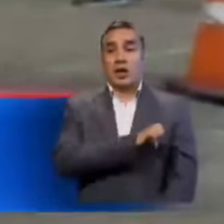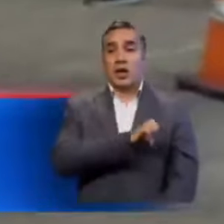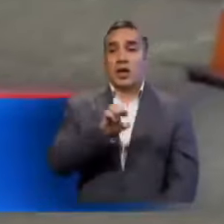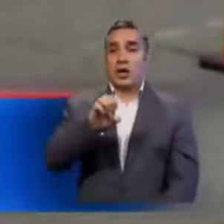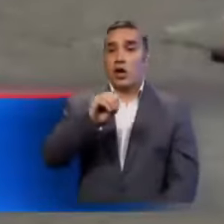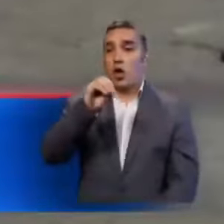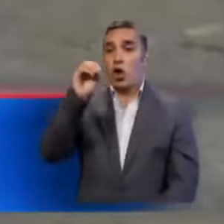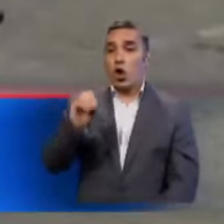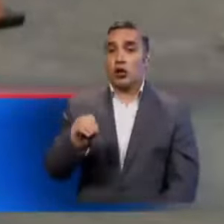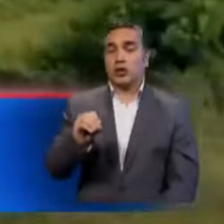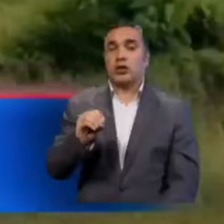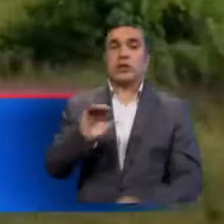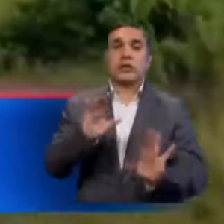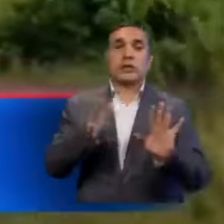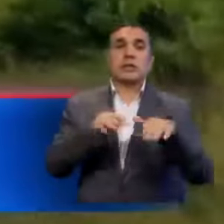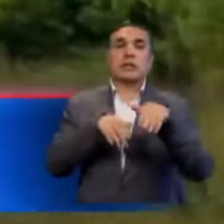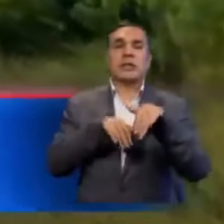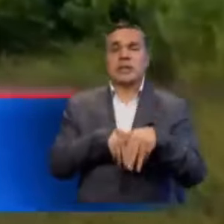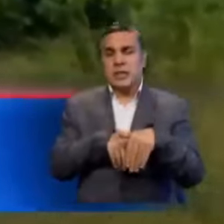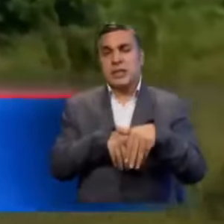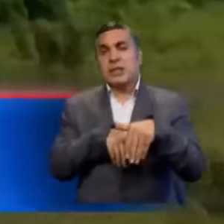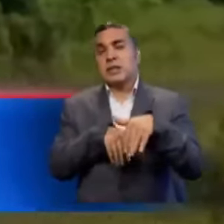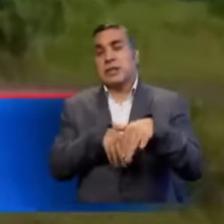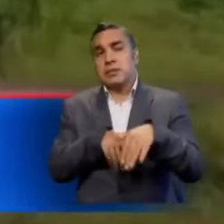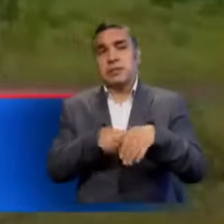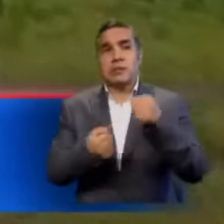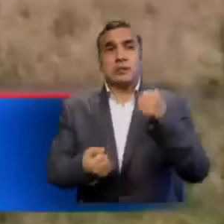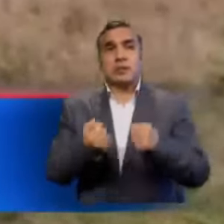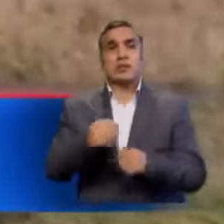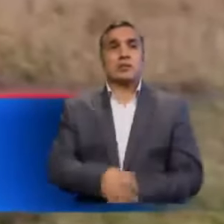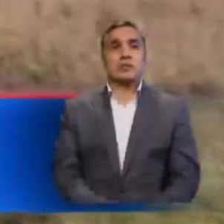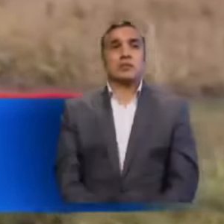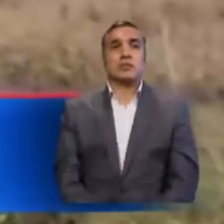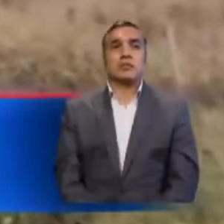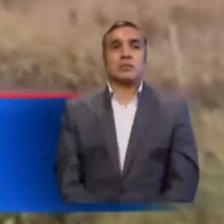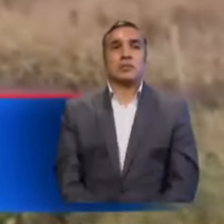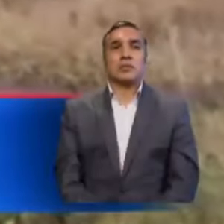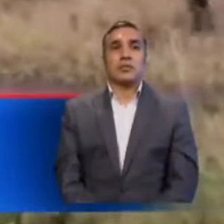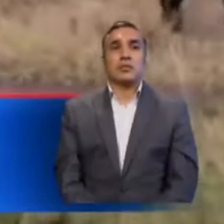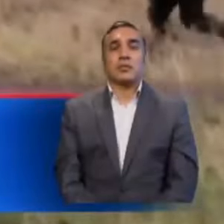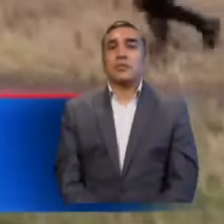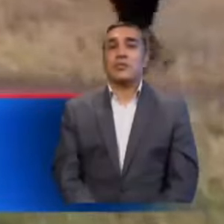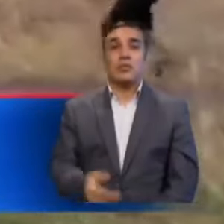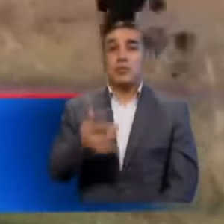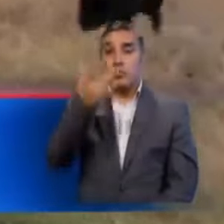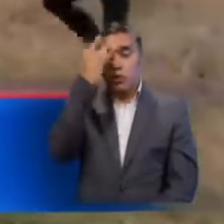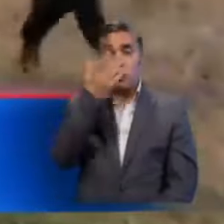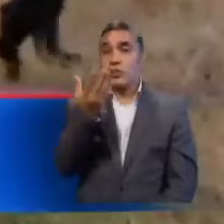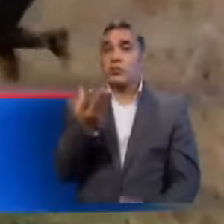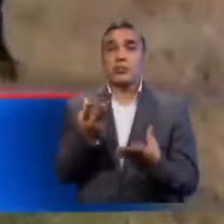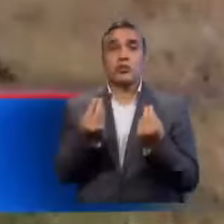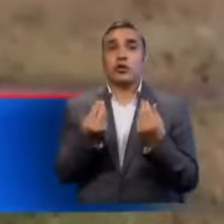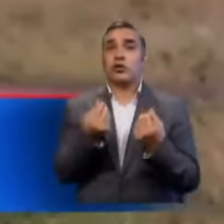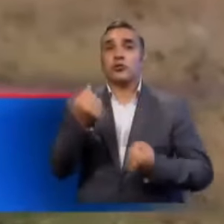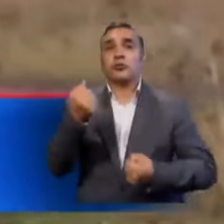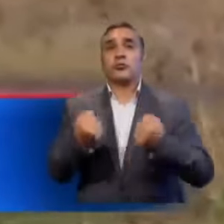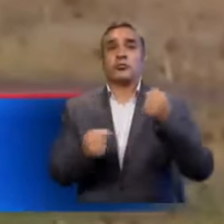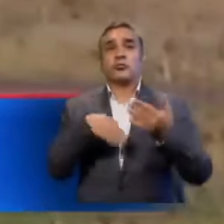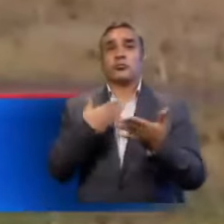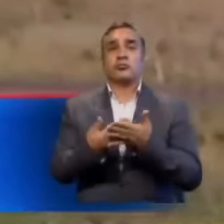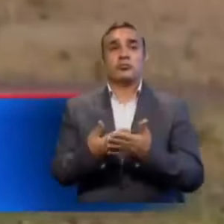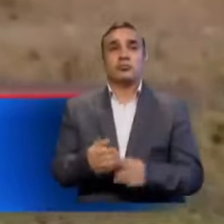este-oeste, todavía está un poco trabado el tránsito y el flujo vehicular, porque hay una serie de vehículos que